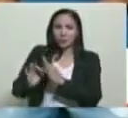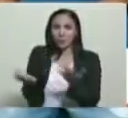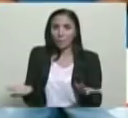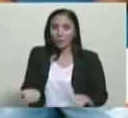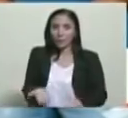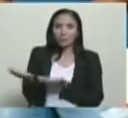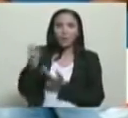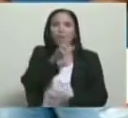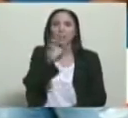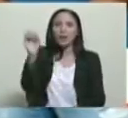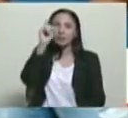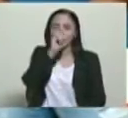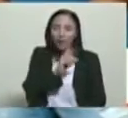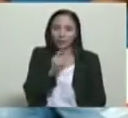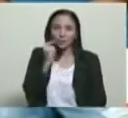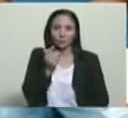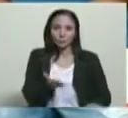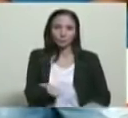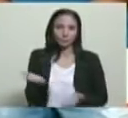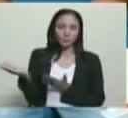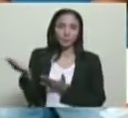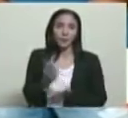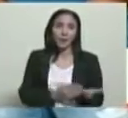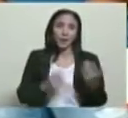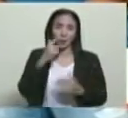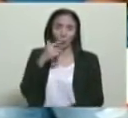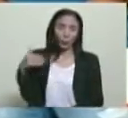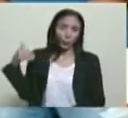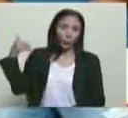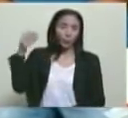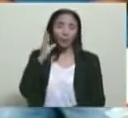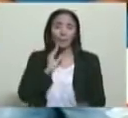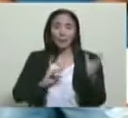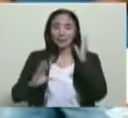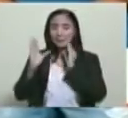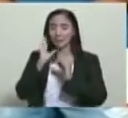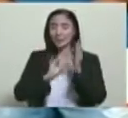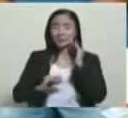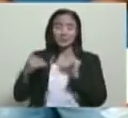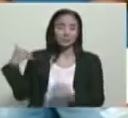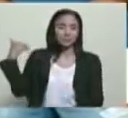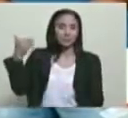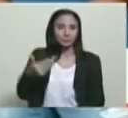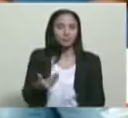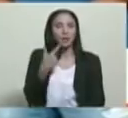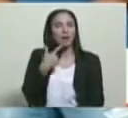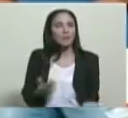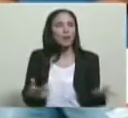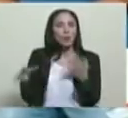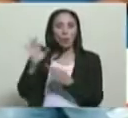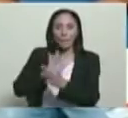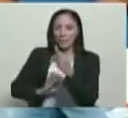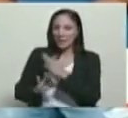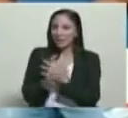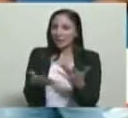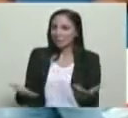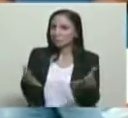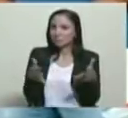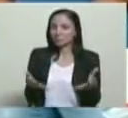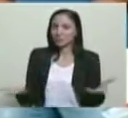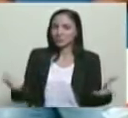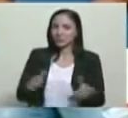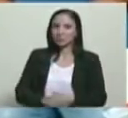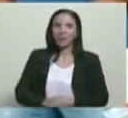joven de 30 años y que ya tiene más de 4 años de experiencia al frente de esta actividad productiva, conozca de su experiencia y conozca